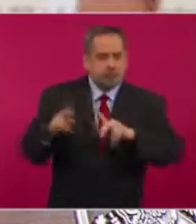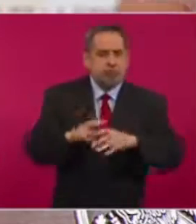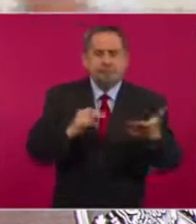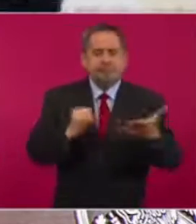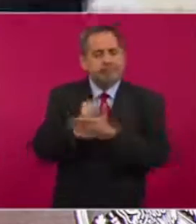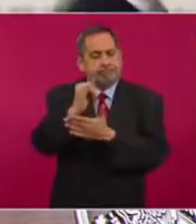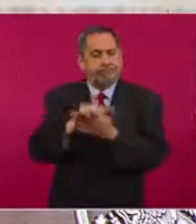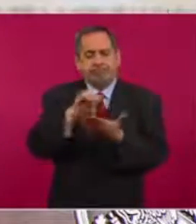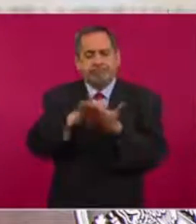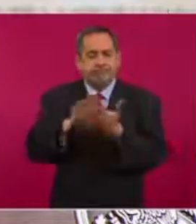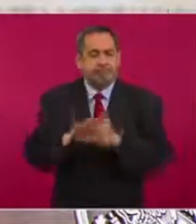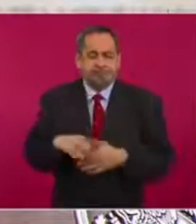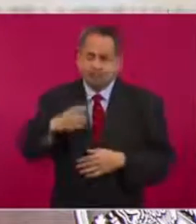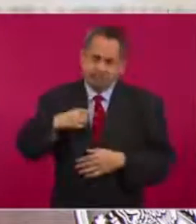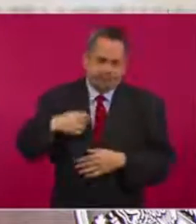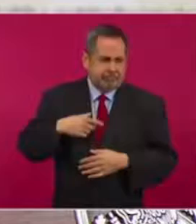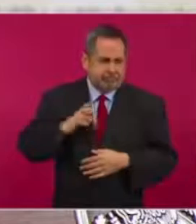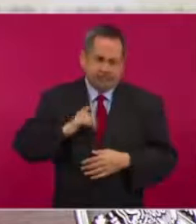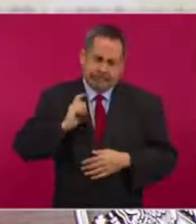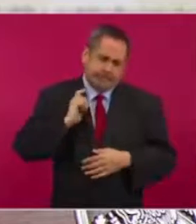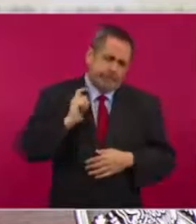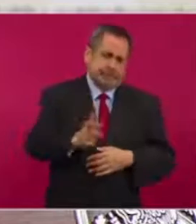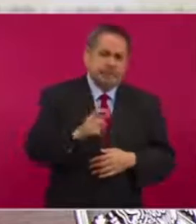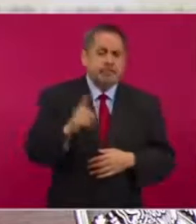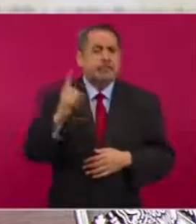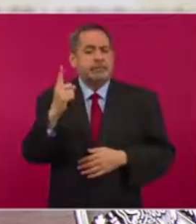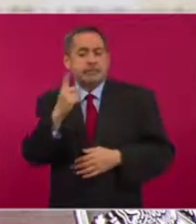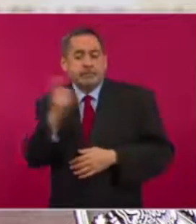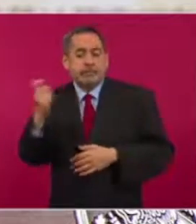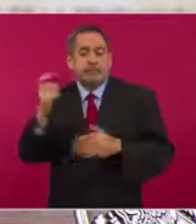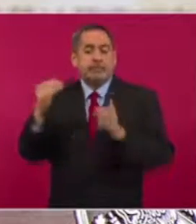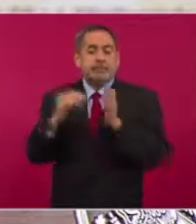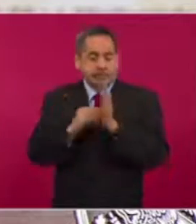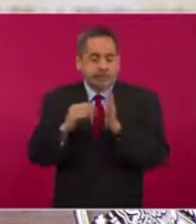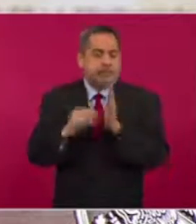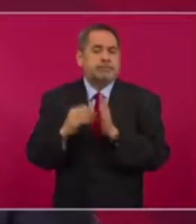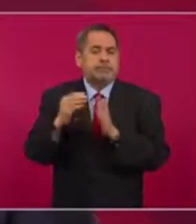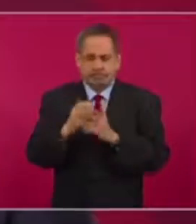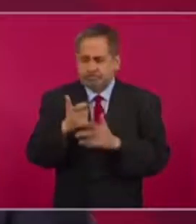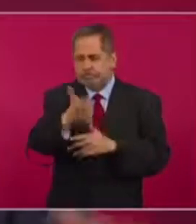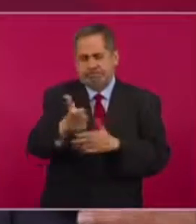y pagamos, en efecto, 100,000 millones